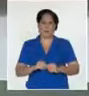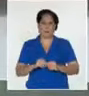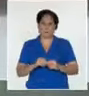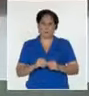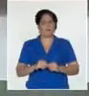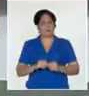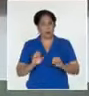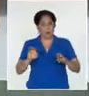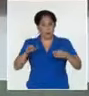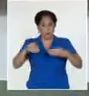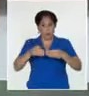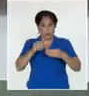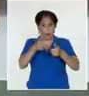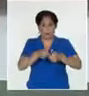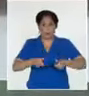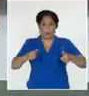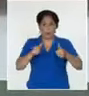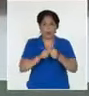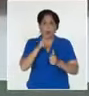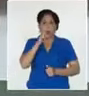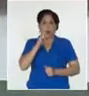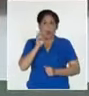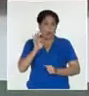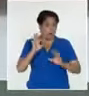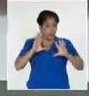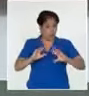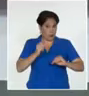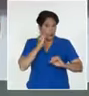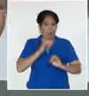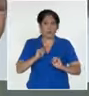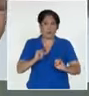Así concluimos por hoy. Más noticias a las 8 de la noche en